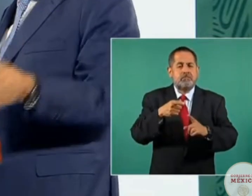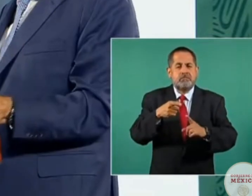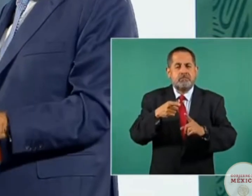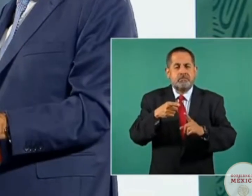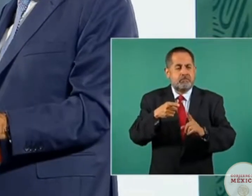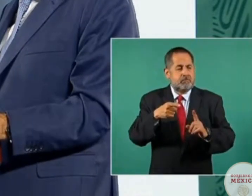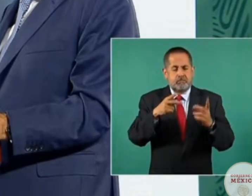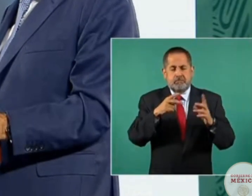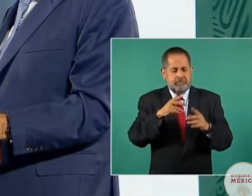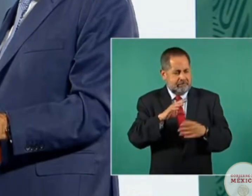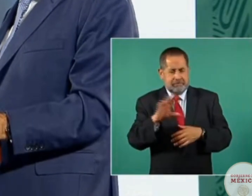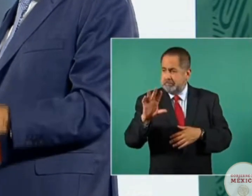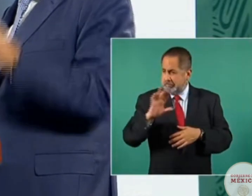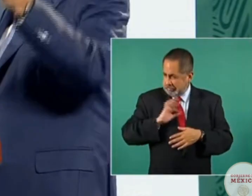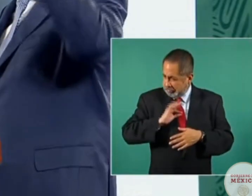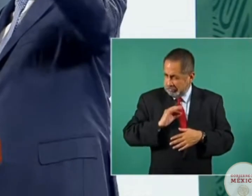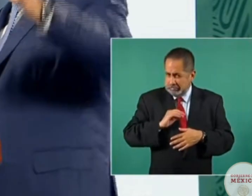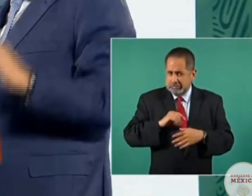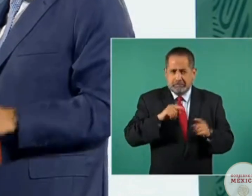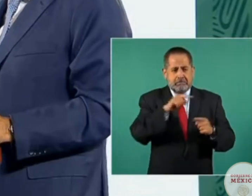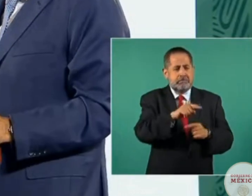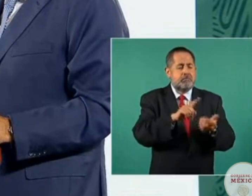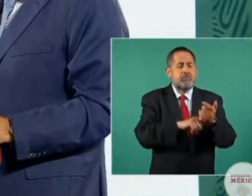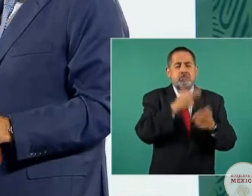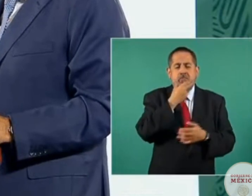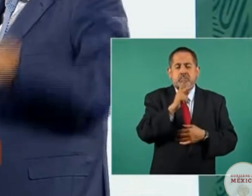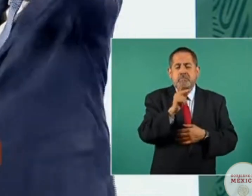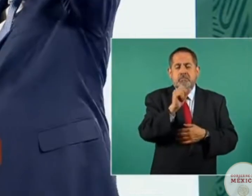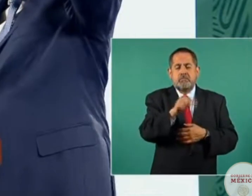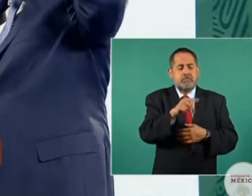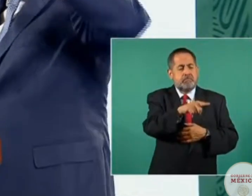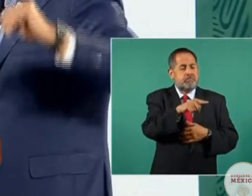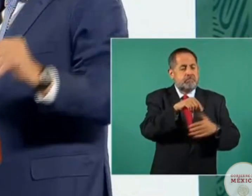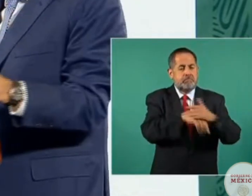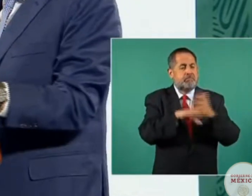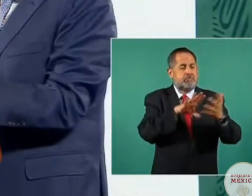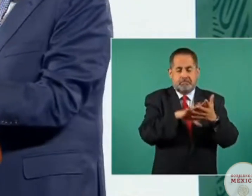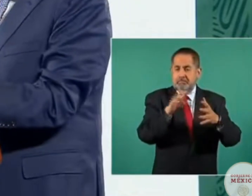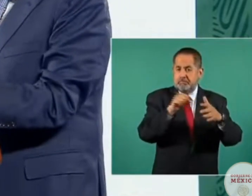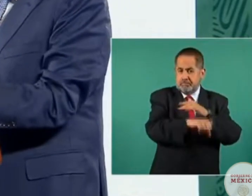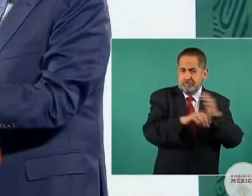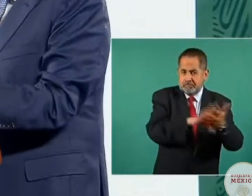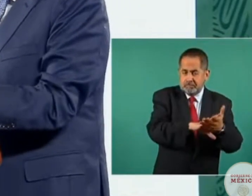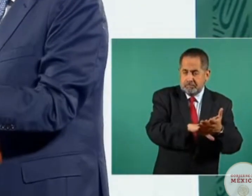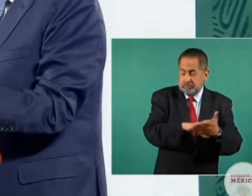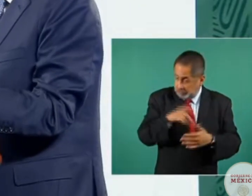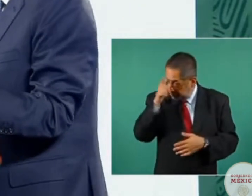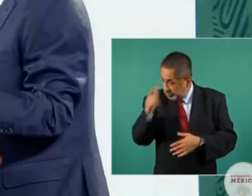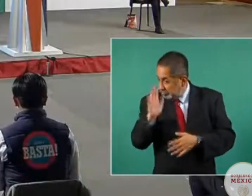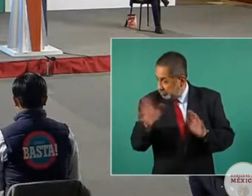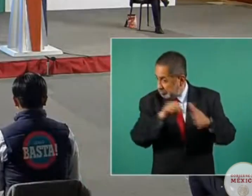le acusa de eso, del PAN, está preso. Yo pensaba que no estaba en la